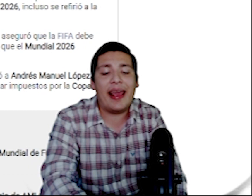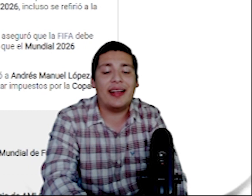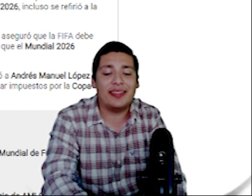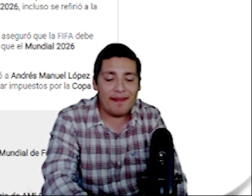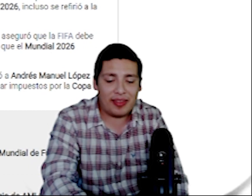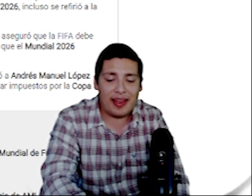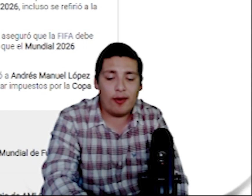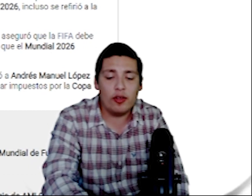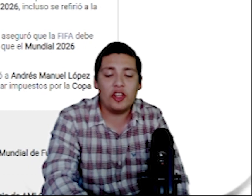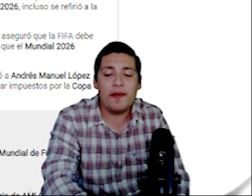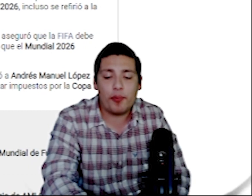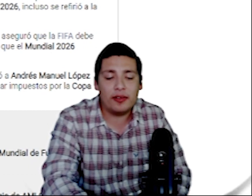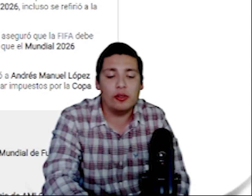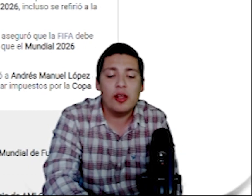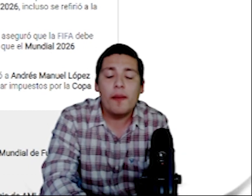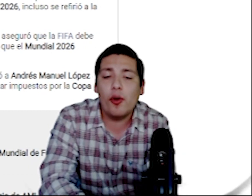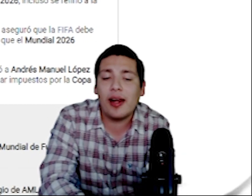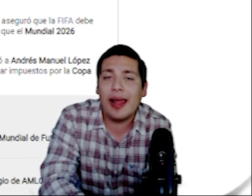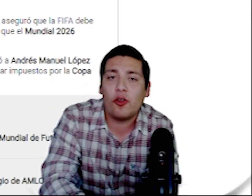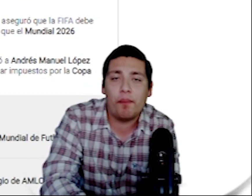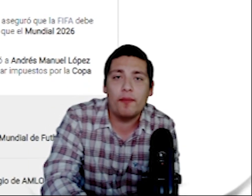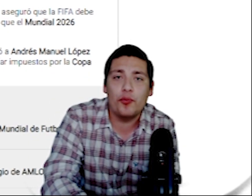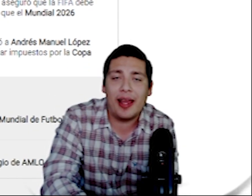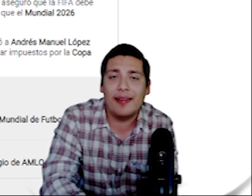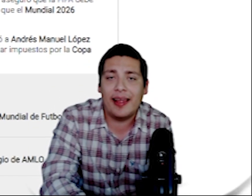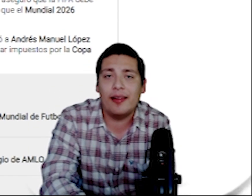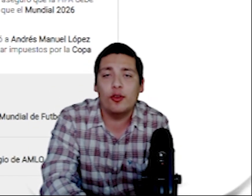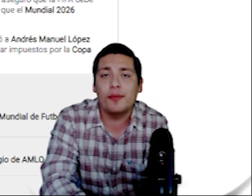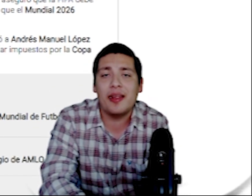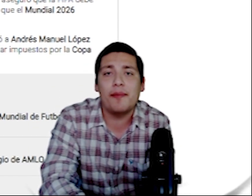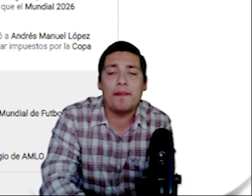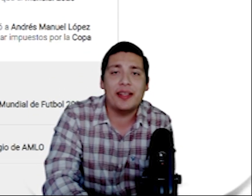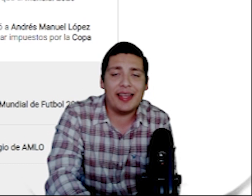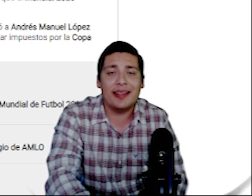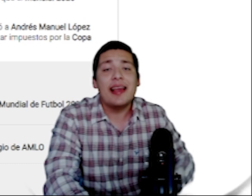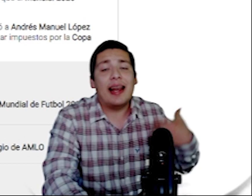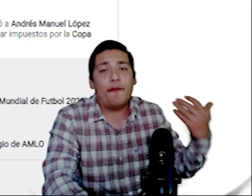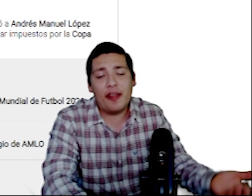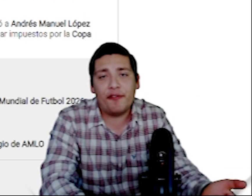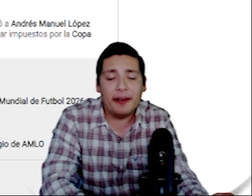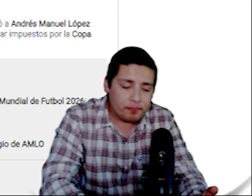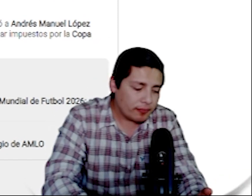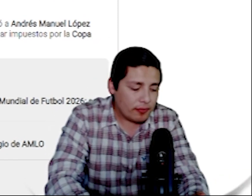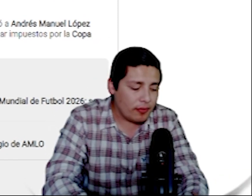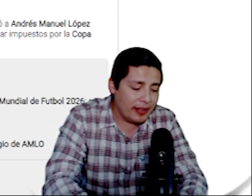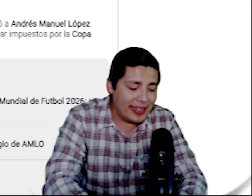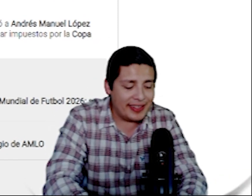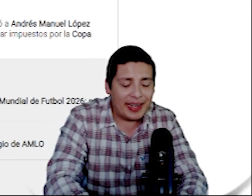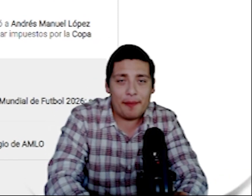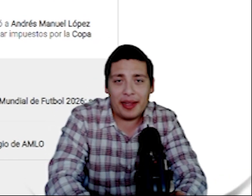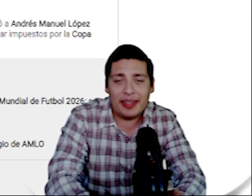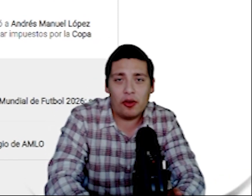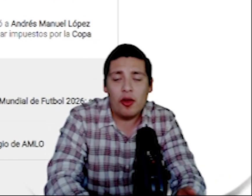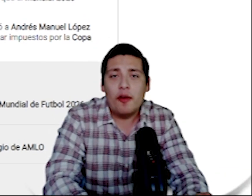que exente los impuestos por la Copa Mundial del 2026. La FIFA